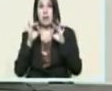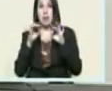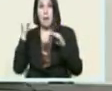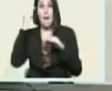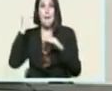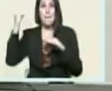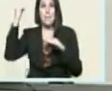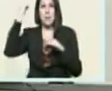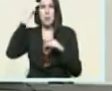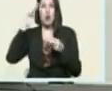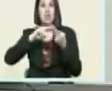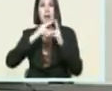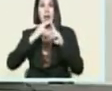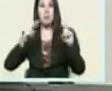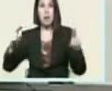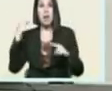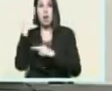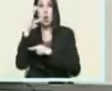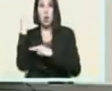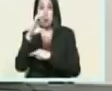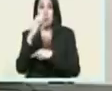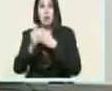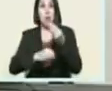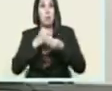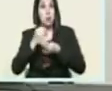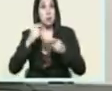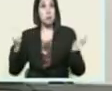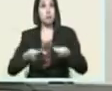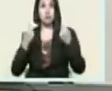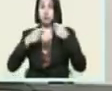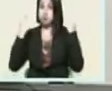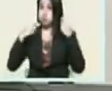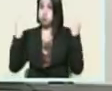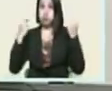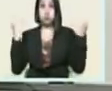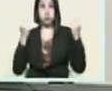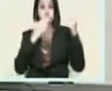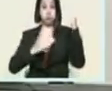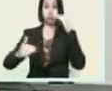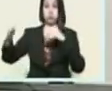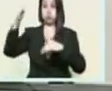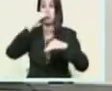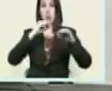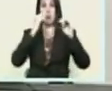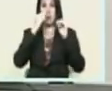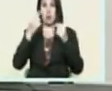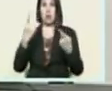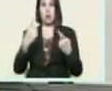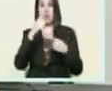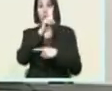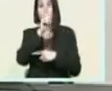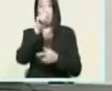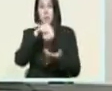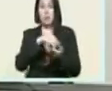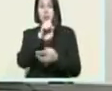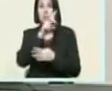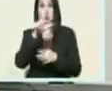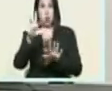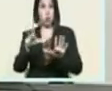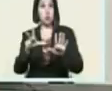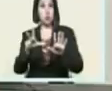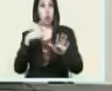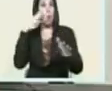las Memorias de la Paz en Colombia, que vamos a publicar por todo lo alto en el año 2018,